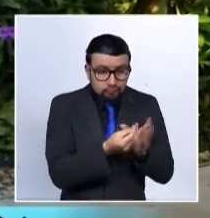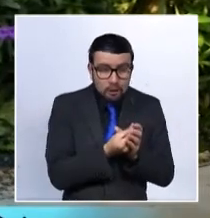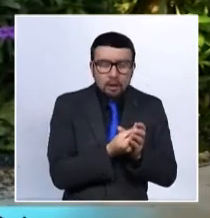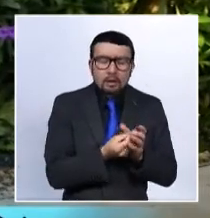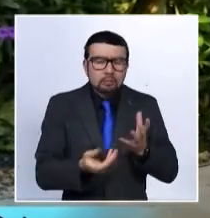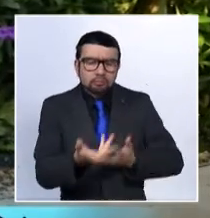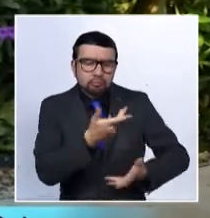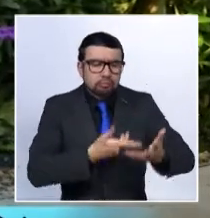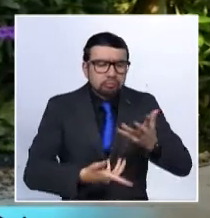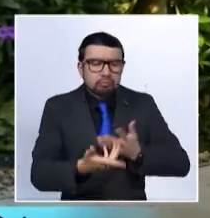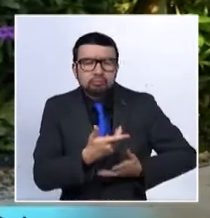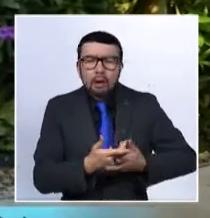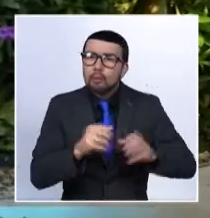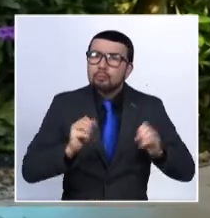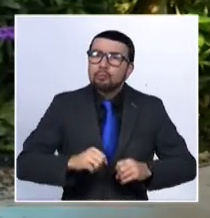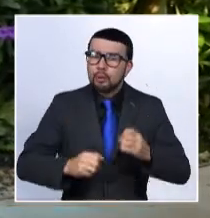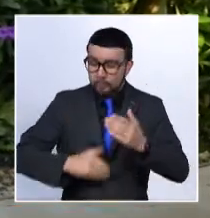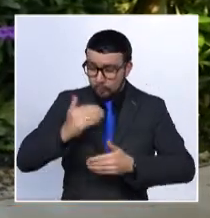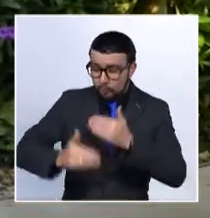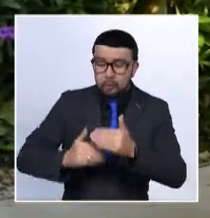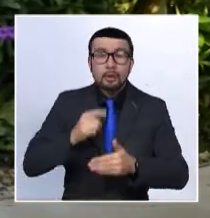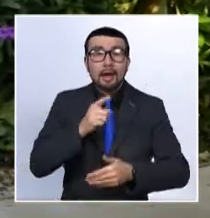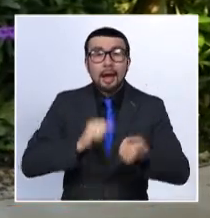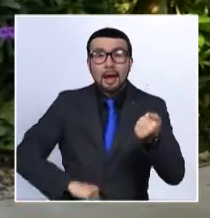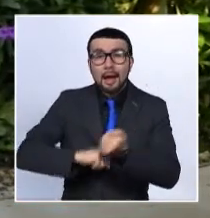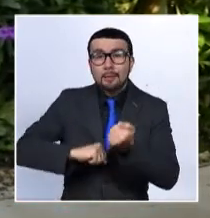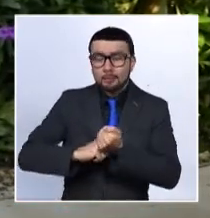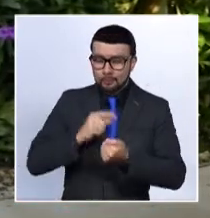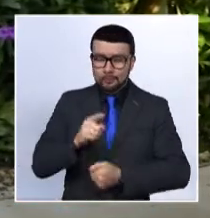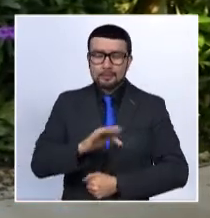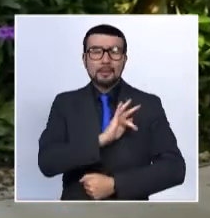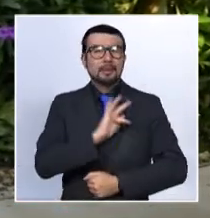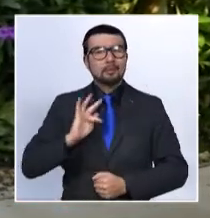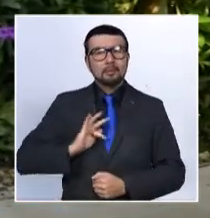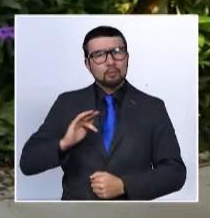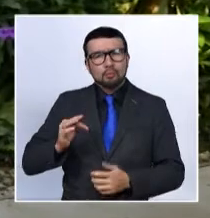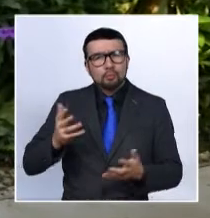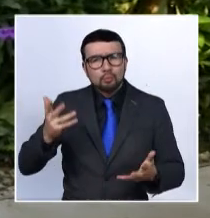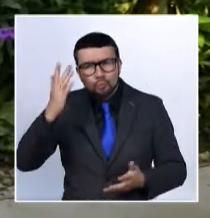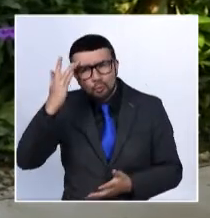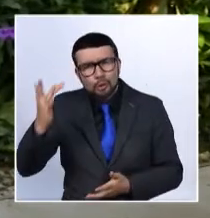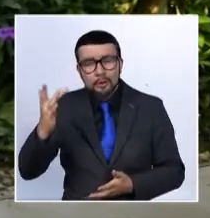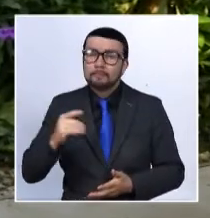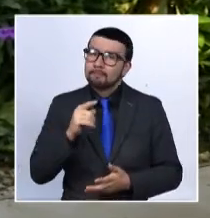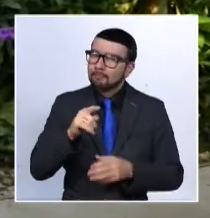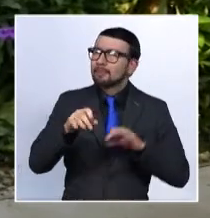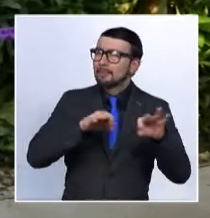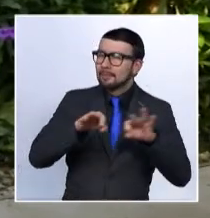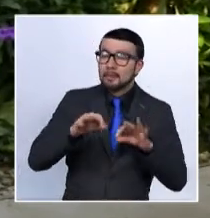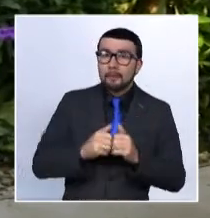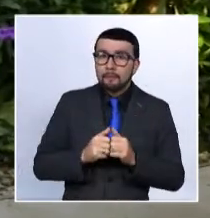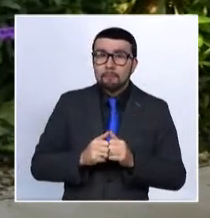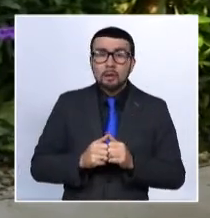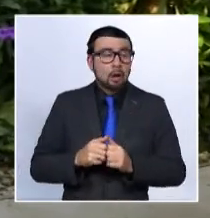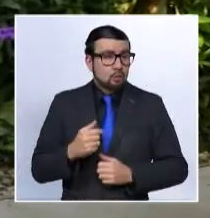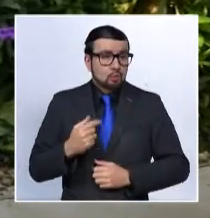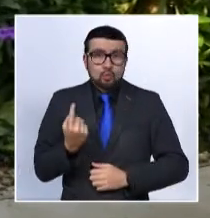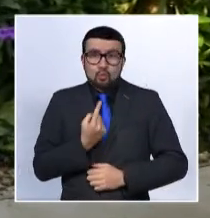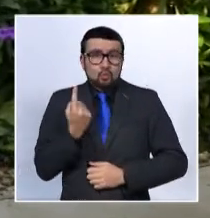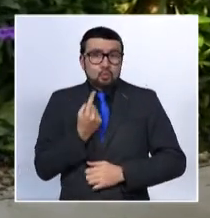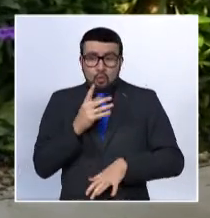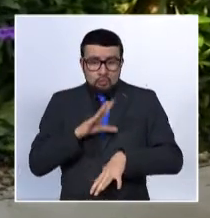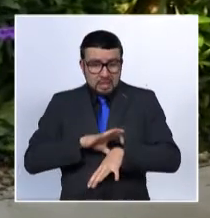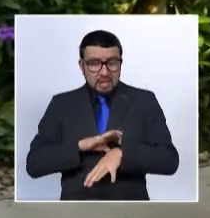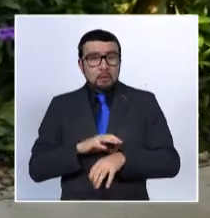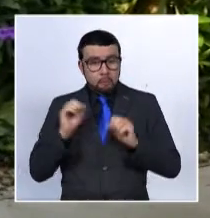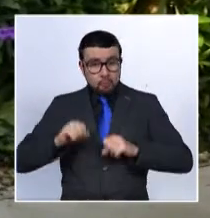a desarrollar un proceso de apoyo terapéutico. Porque yo sigo insistiendo que una sola golondrina en la medicina no